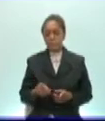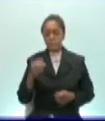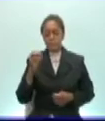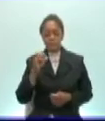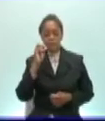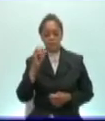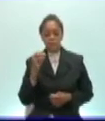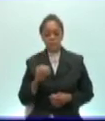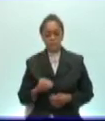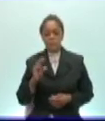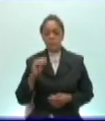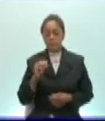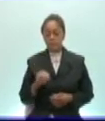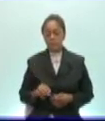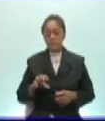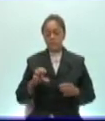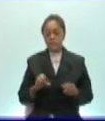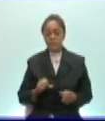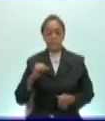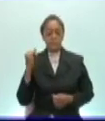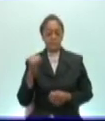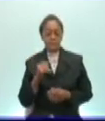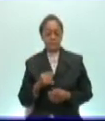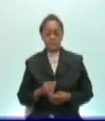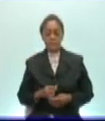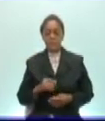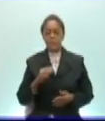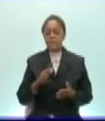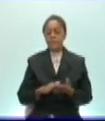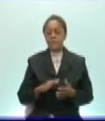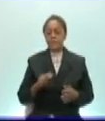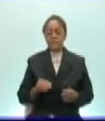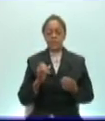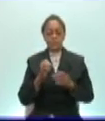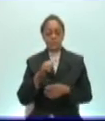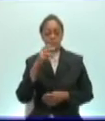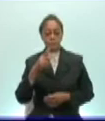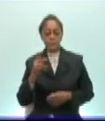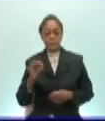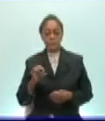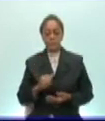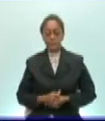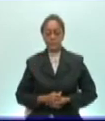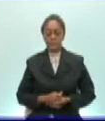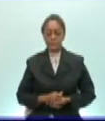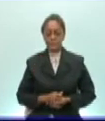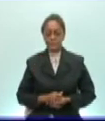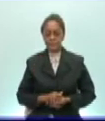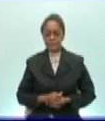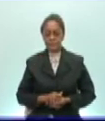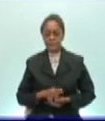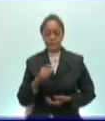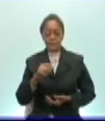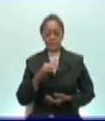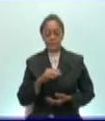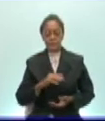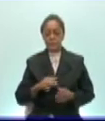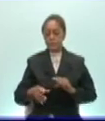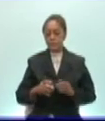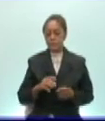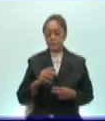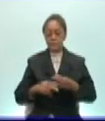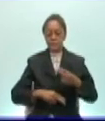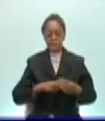elementos para demostrar el carácter imperialista. El Tratado de París. Y el mismo tratamiento que le